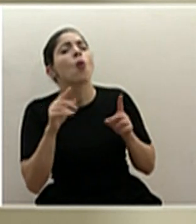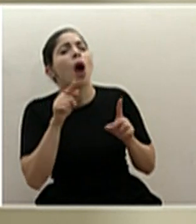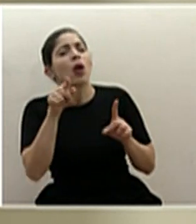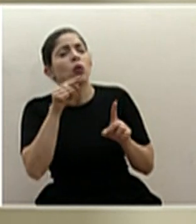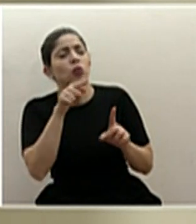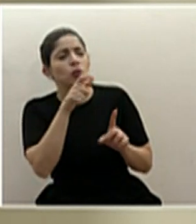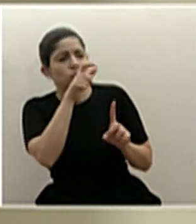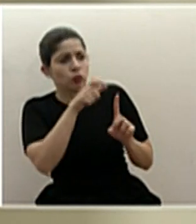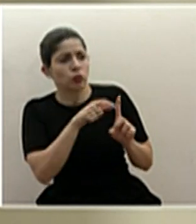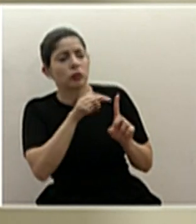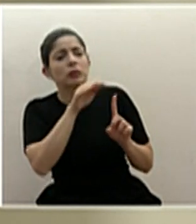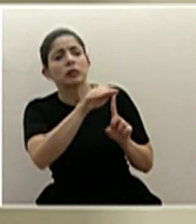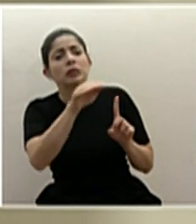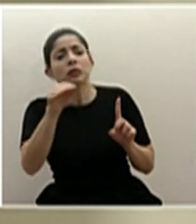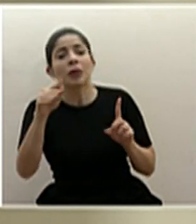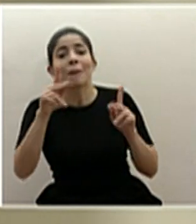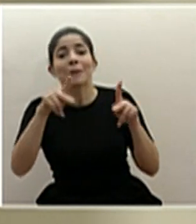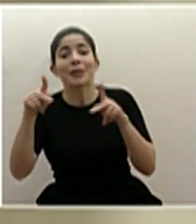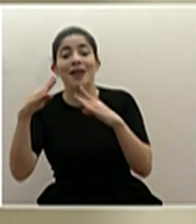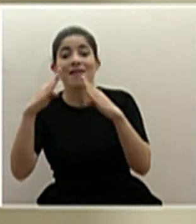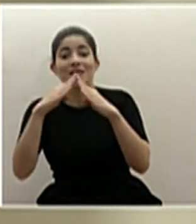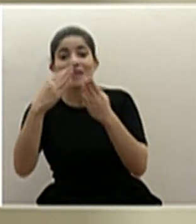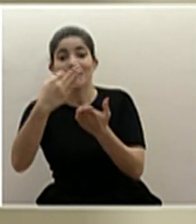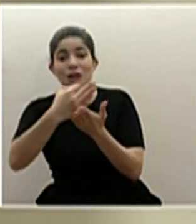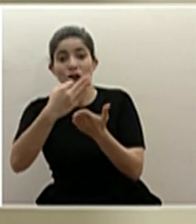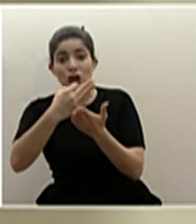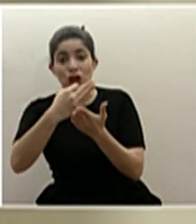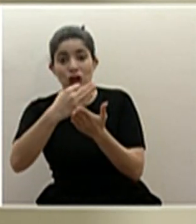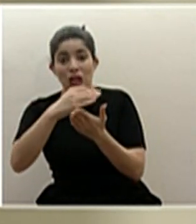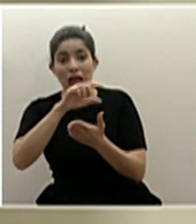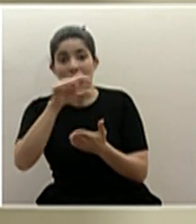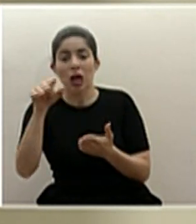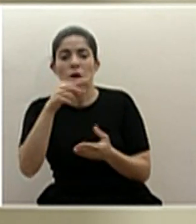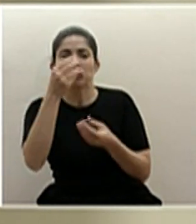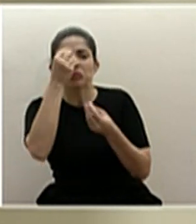particular que usted le da a los vecinos fronterizos de los cantones de esta región?